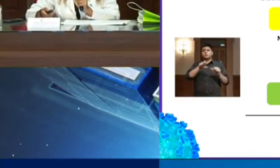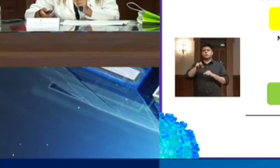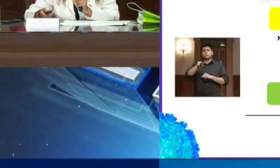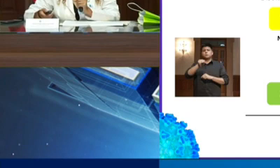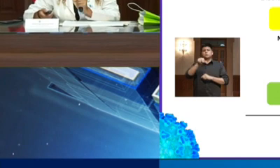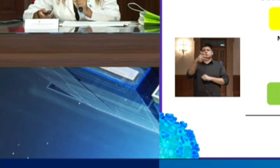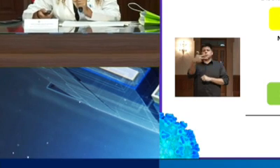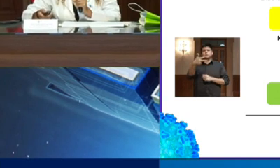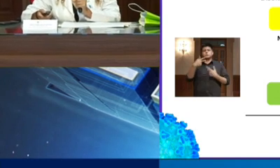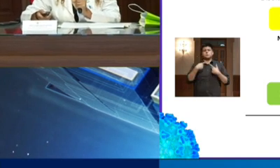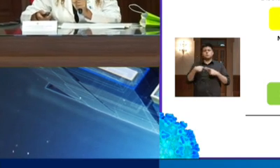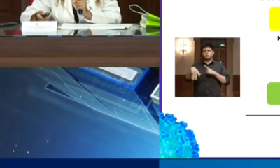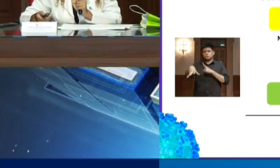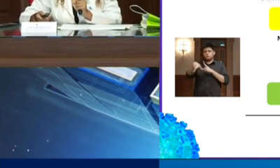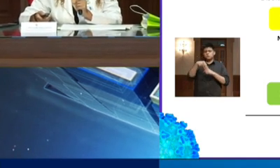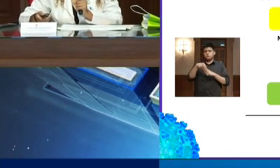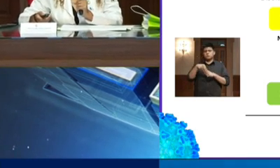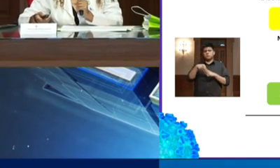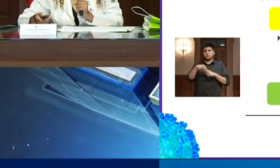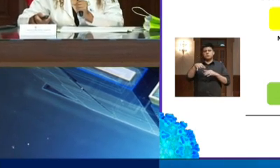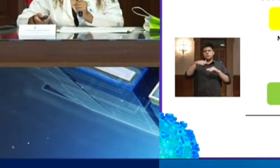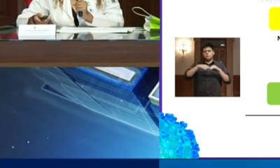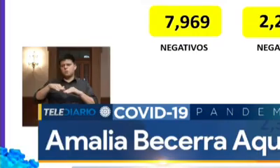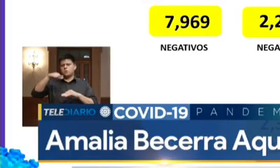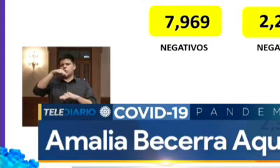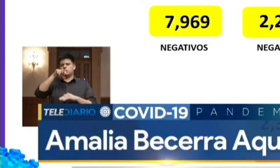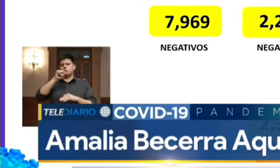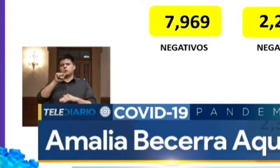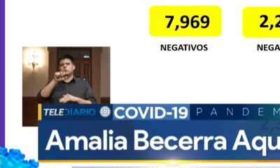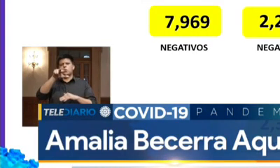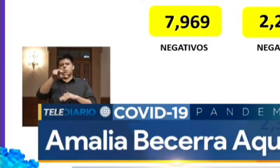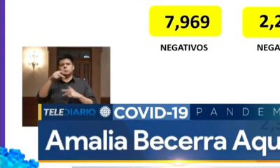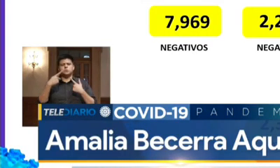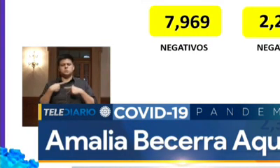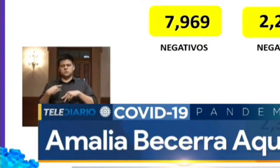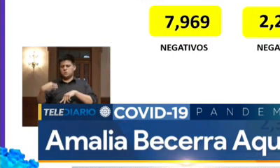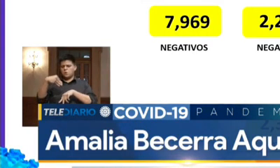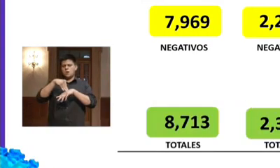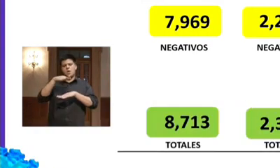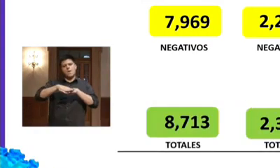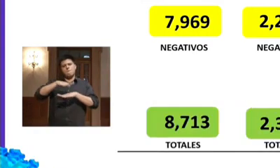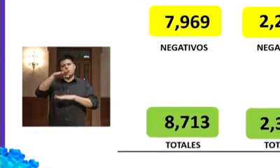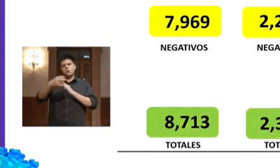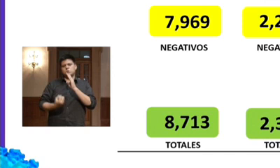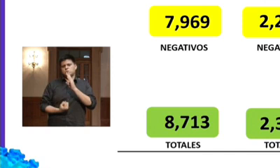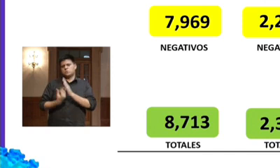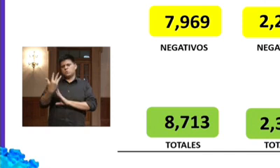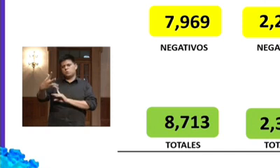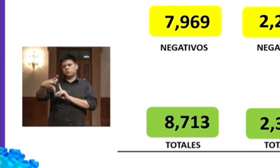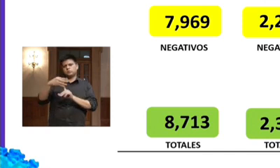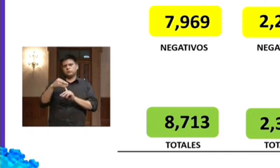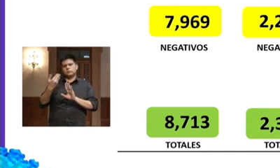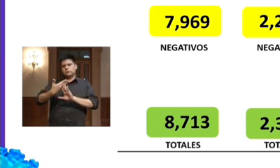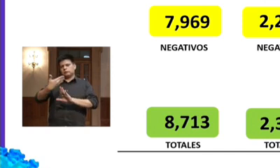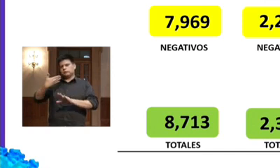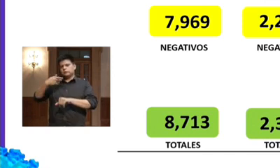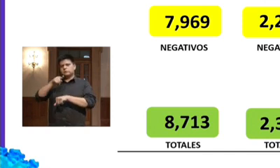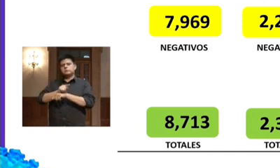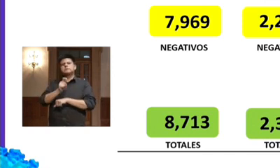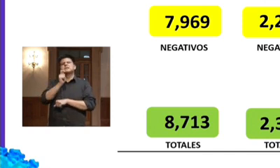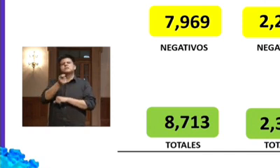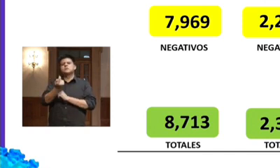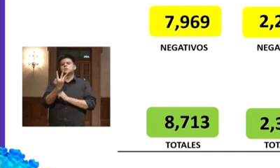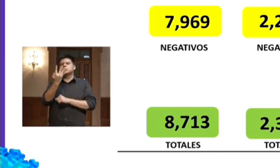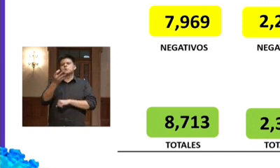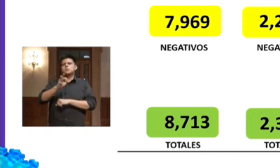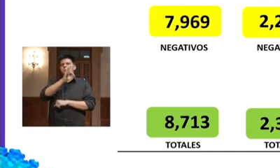1.888 casos, con un incremento de 68 casos más en relación al día previo. Esto representa un